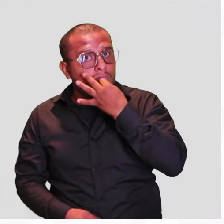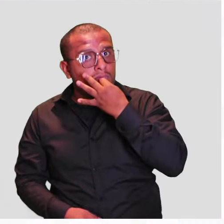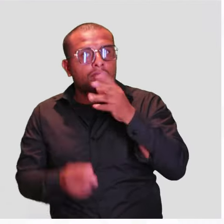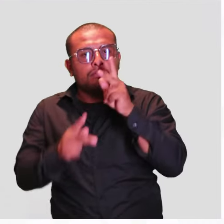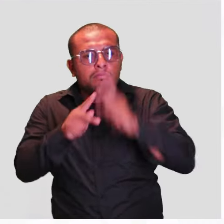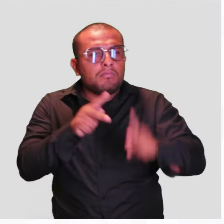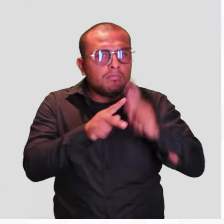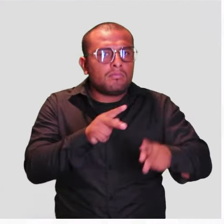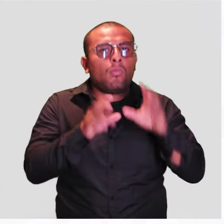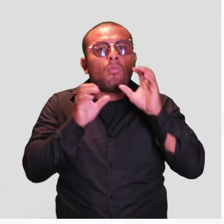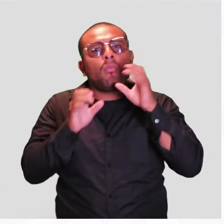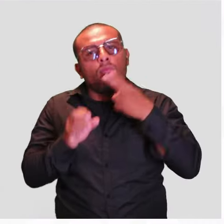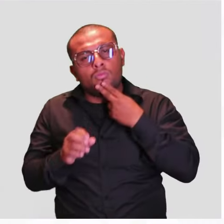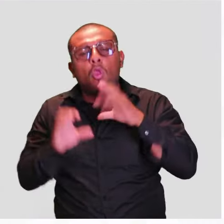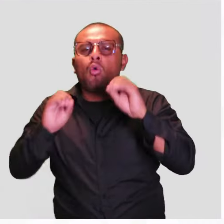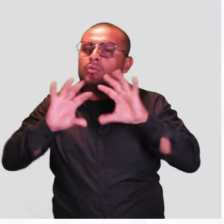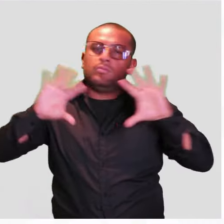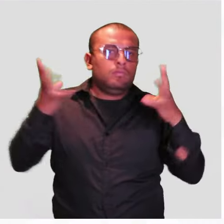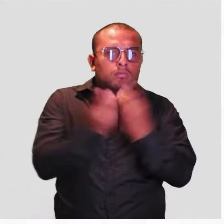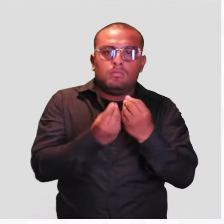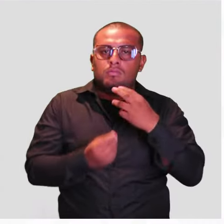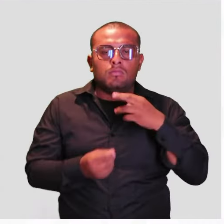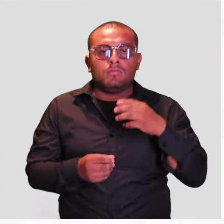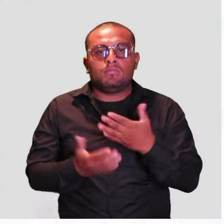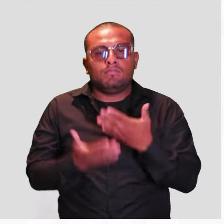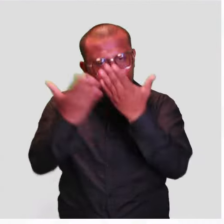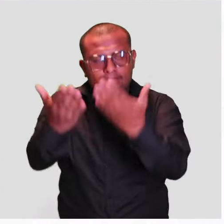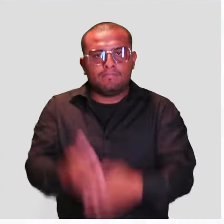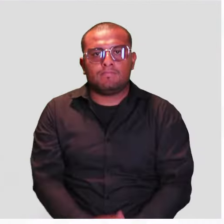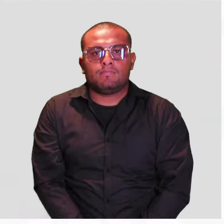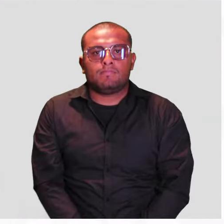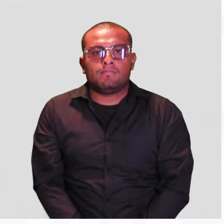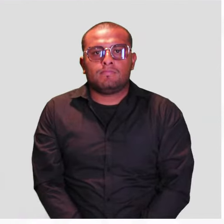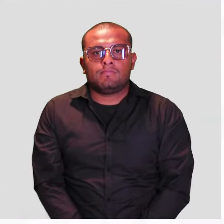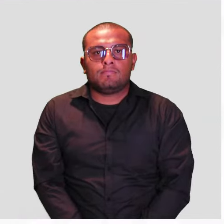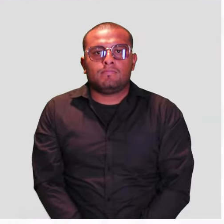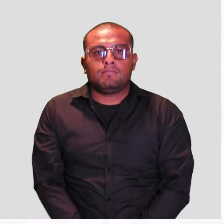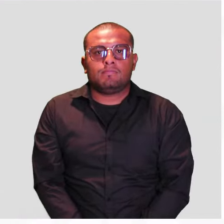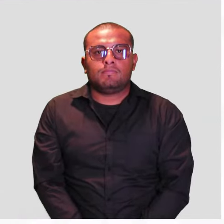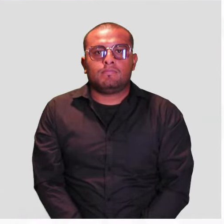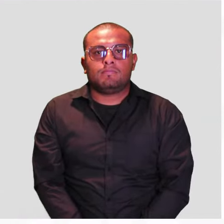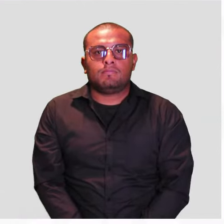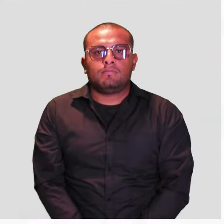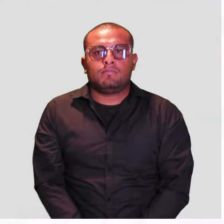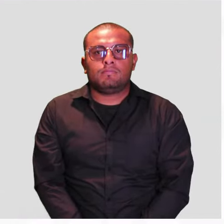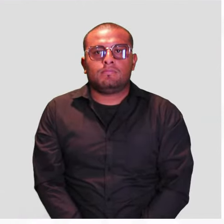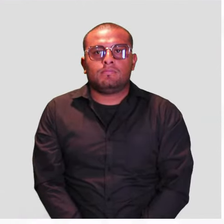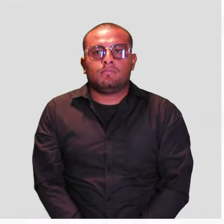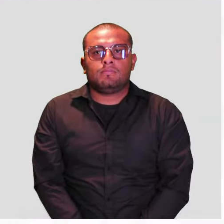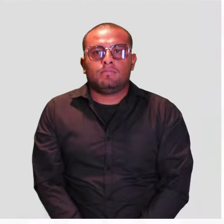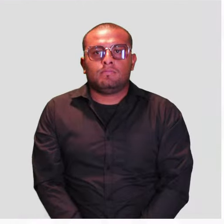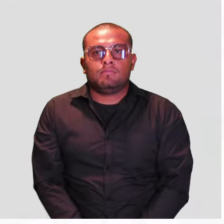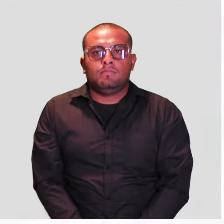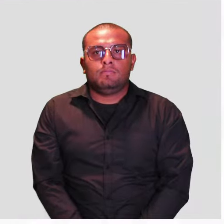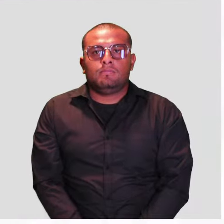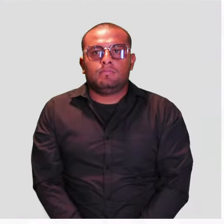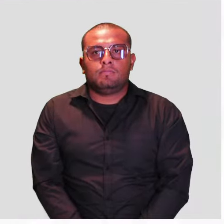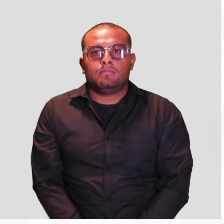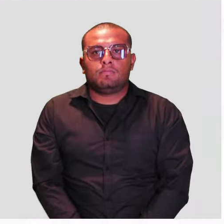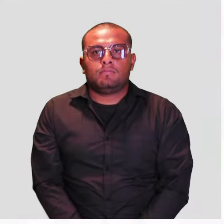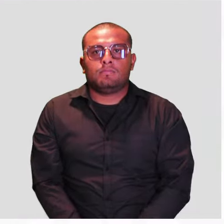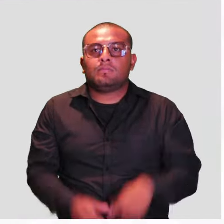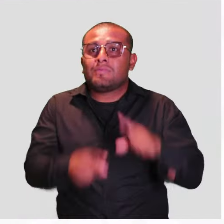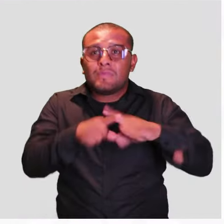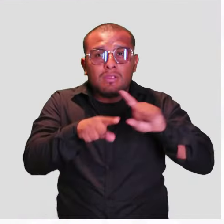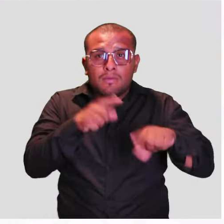varias intervenciones. Le escuchamos, candidata. El cobro por los servicios de la JAPAM y del predial serán justos. Atenderemos a las